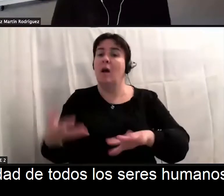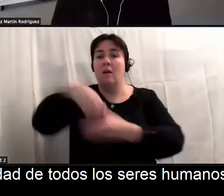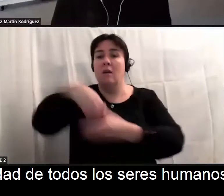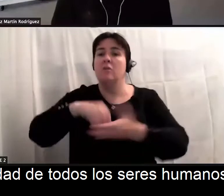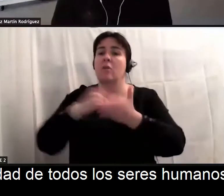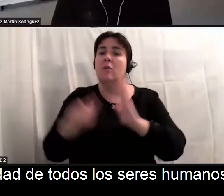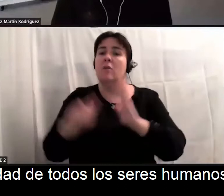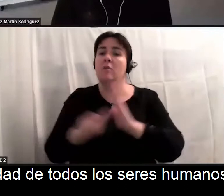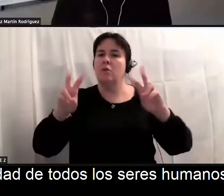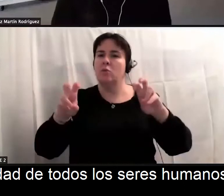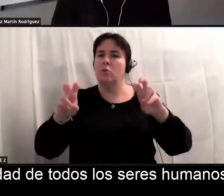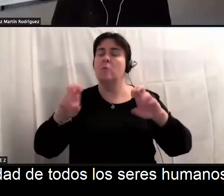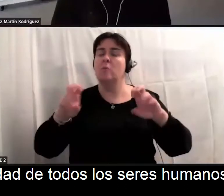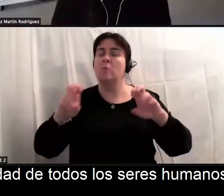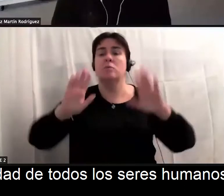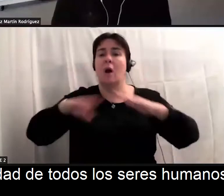mundo que